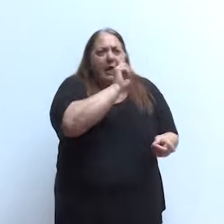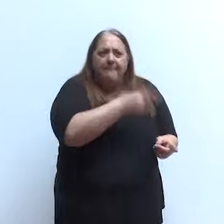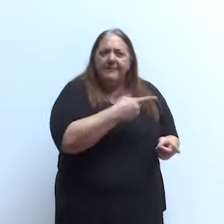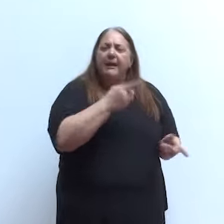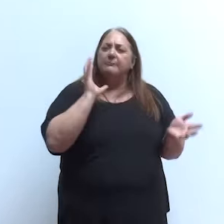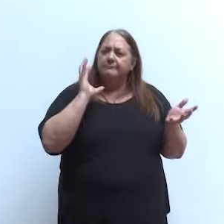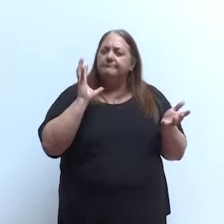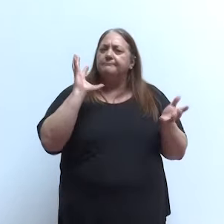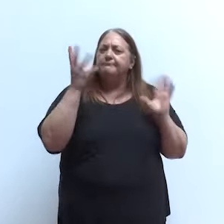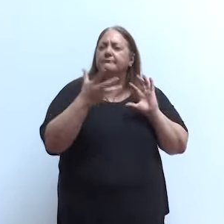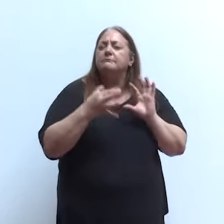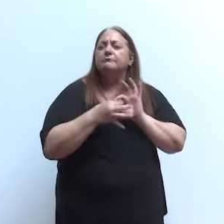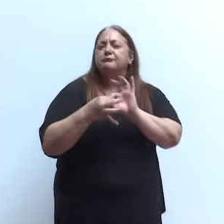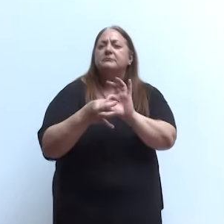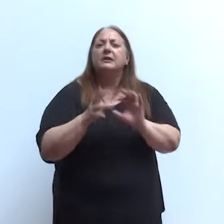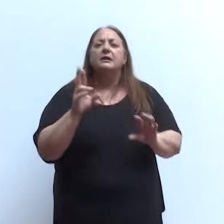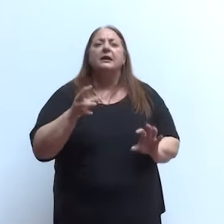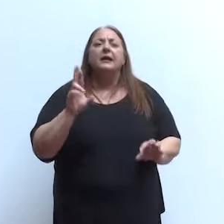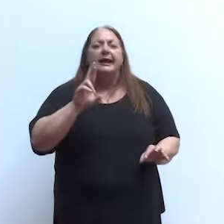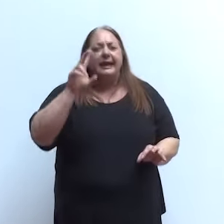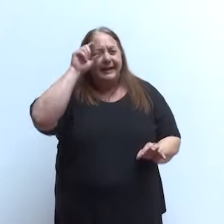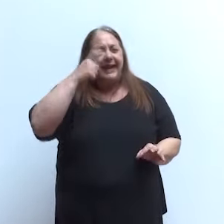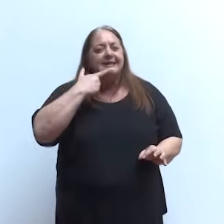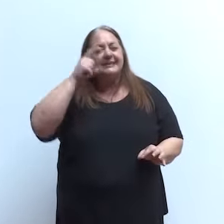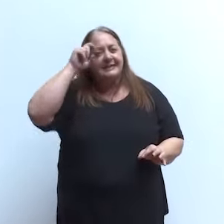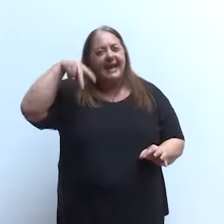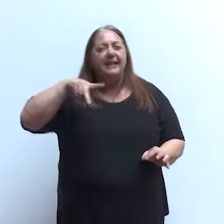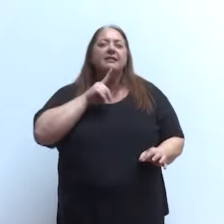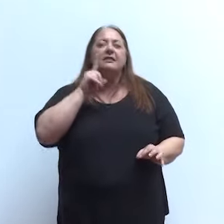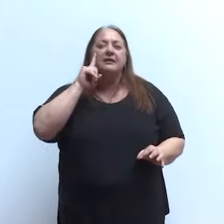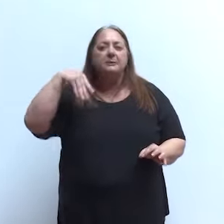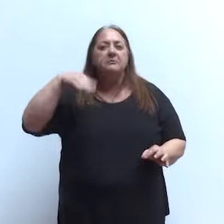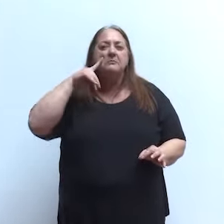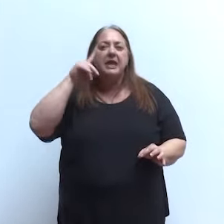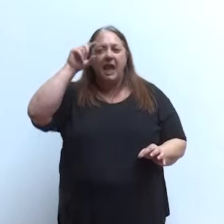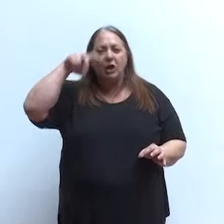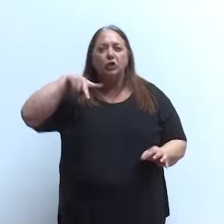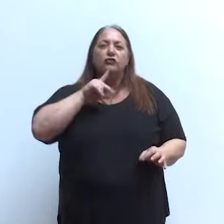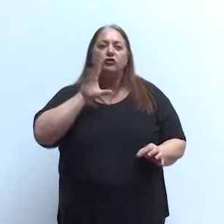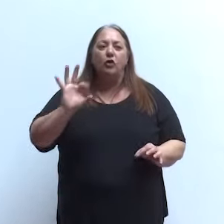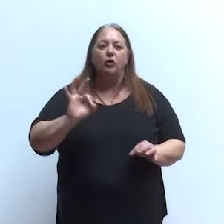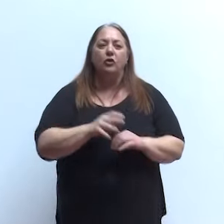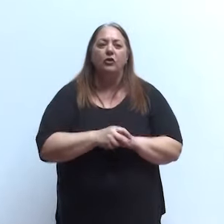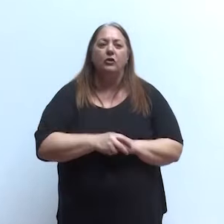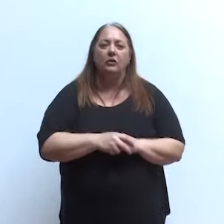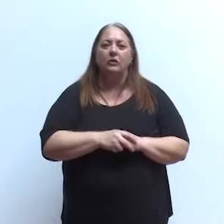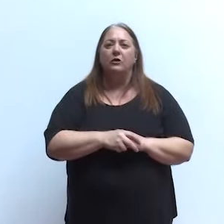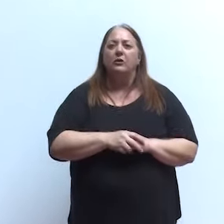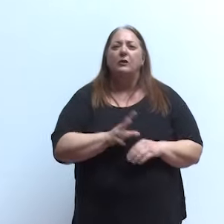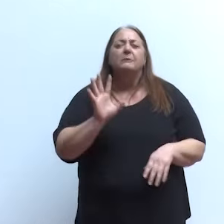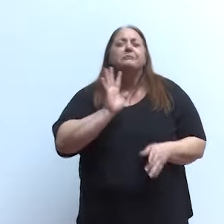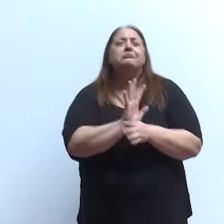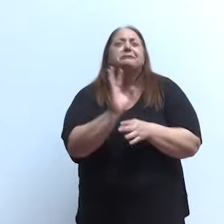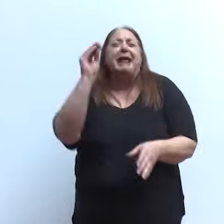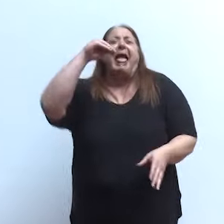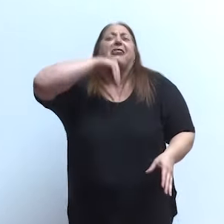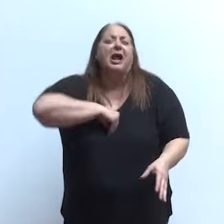un resentimiento que que no es patrimonio tampoco de las clases bajas no uno puede encontrar esto mismo en otros sectores